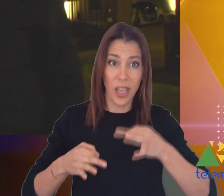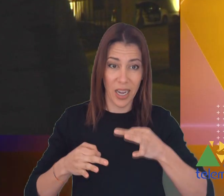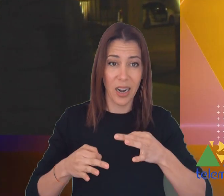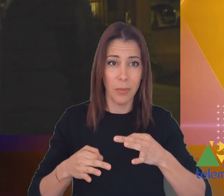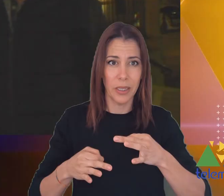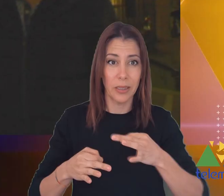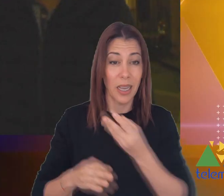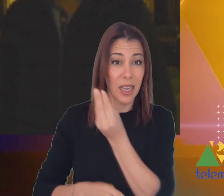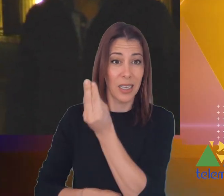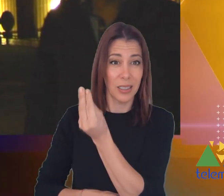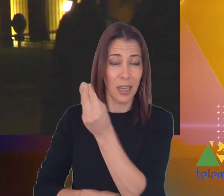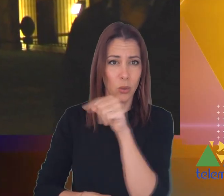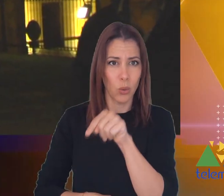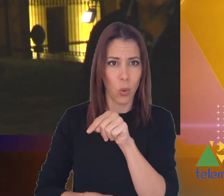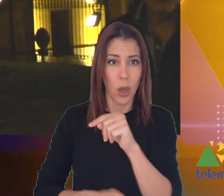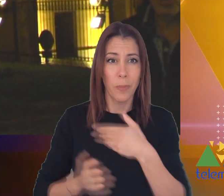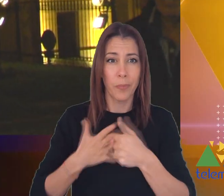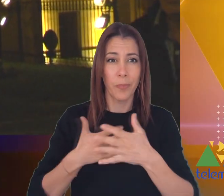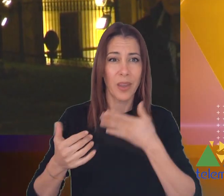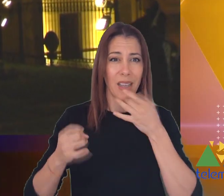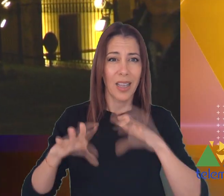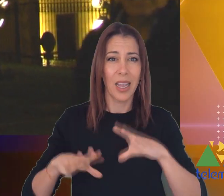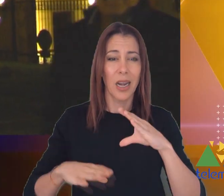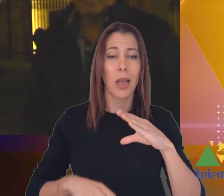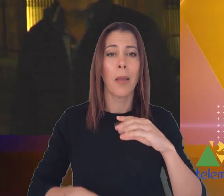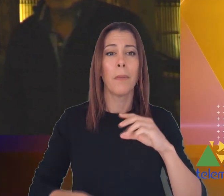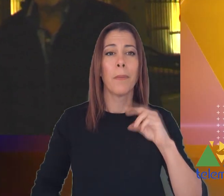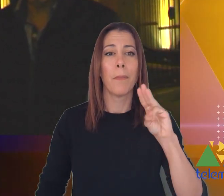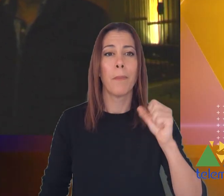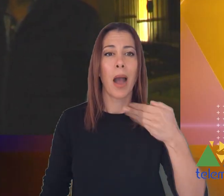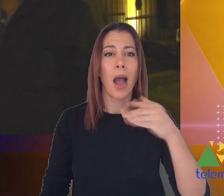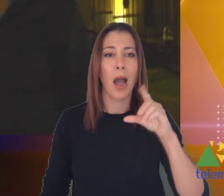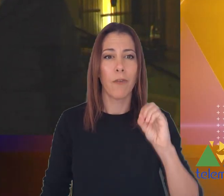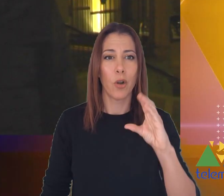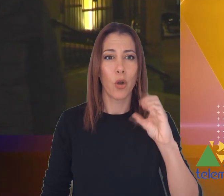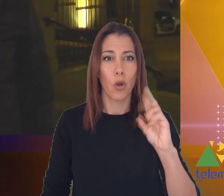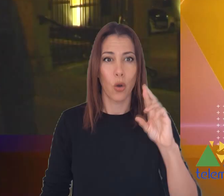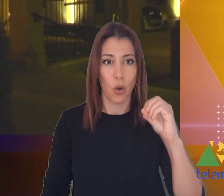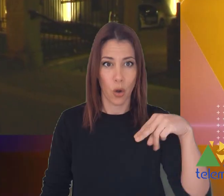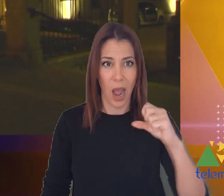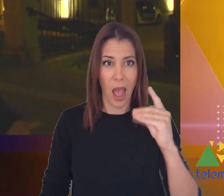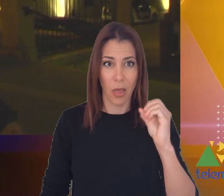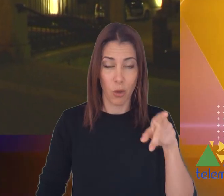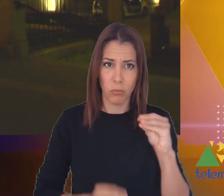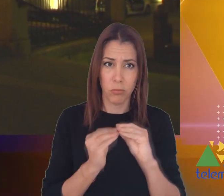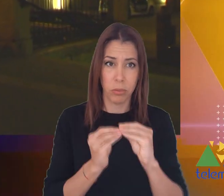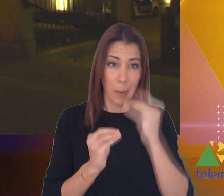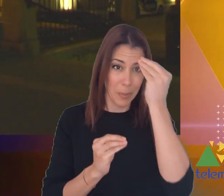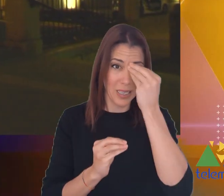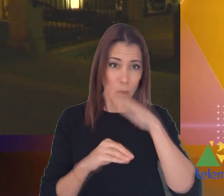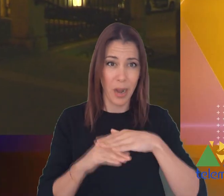la estatua, que su autor es Pablo Coronado, se pensó para ponerla en el centro de la Plaza de